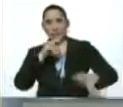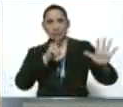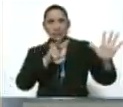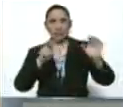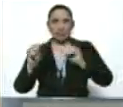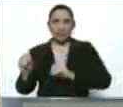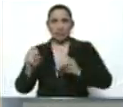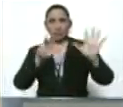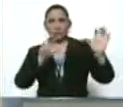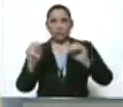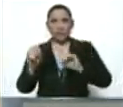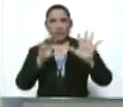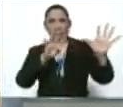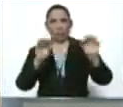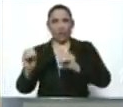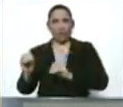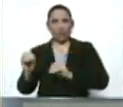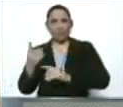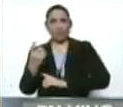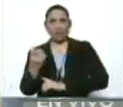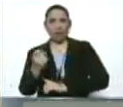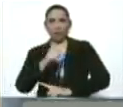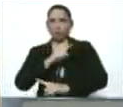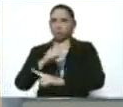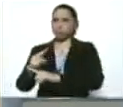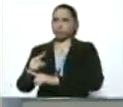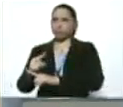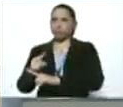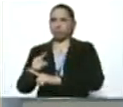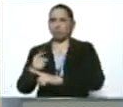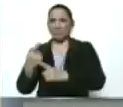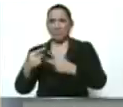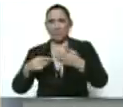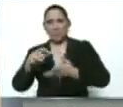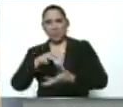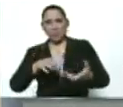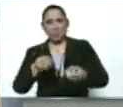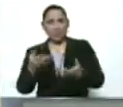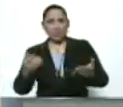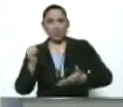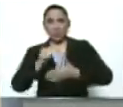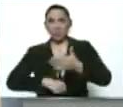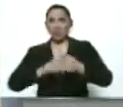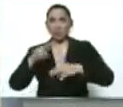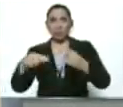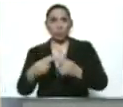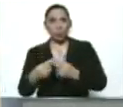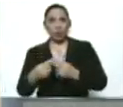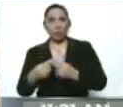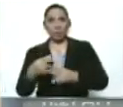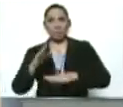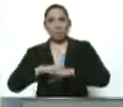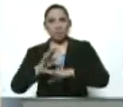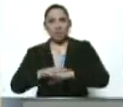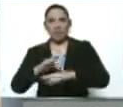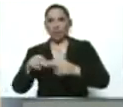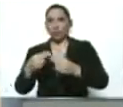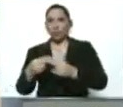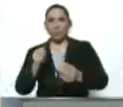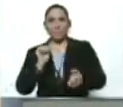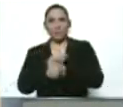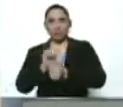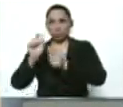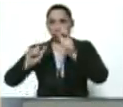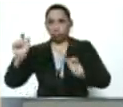90, por denunciar casos como este, sin que nunca hubiese realmente detenido? Quiero recordar en